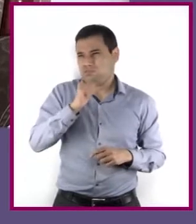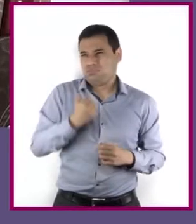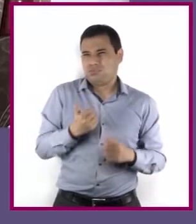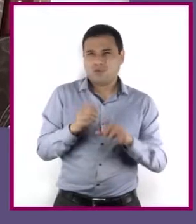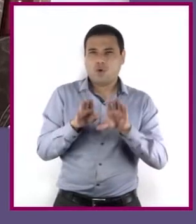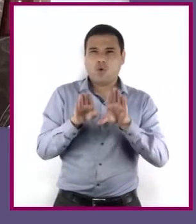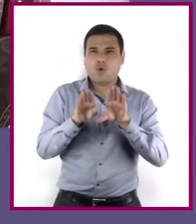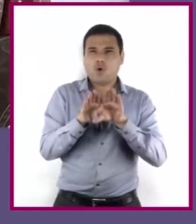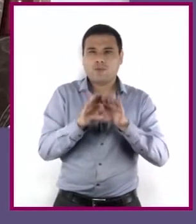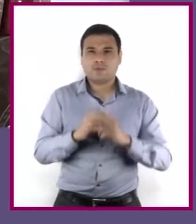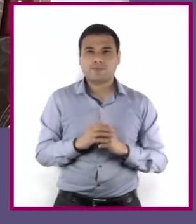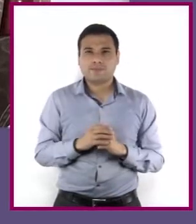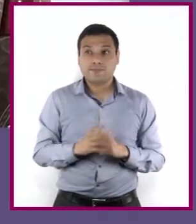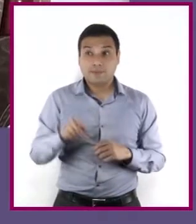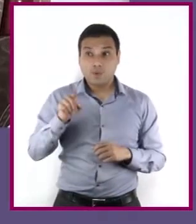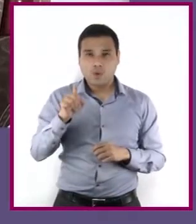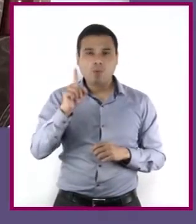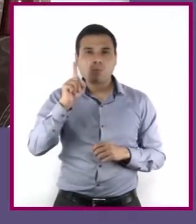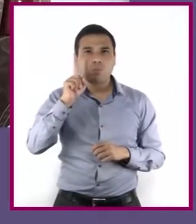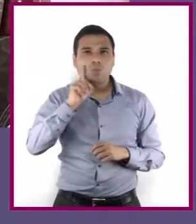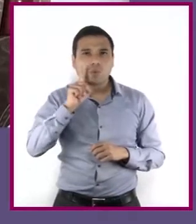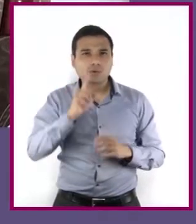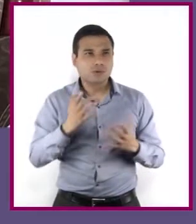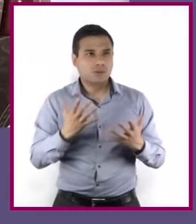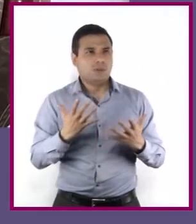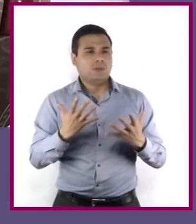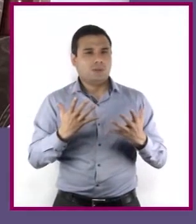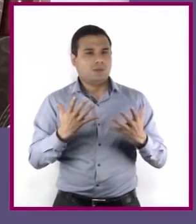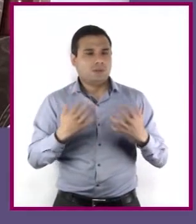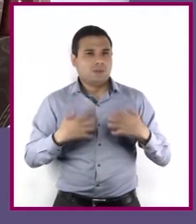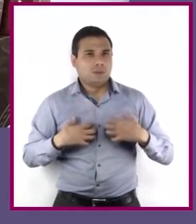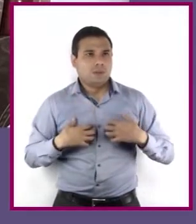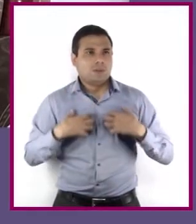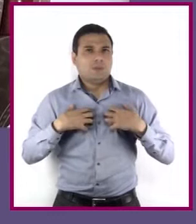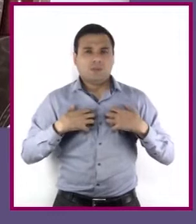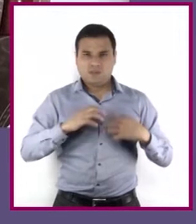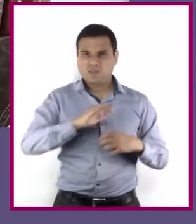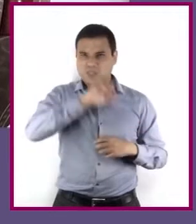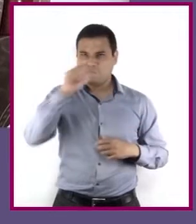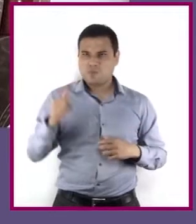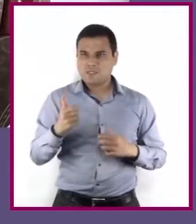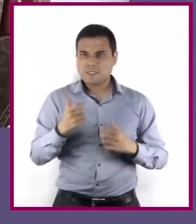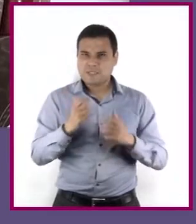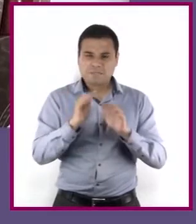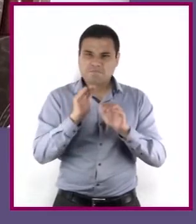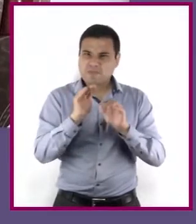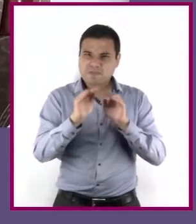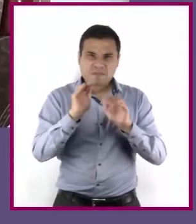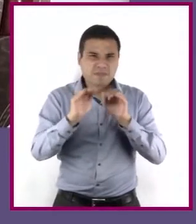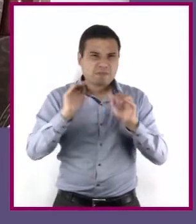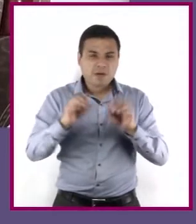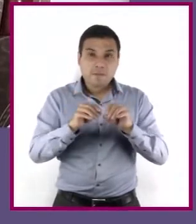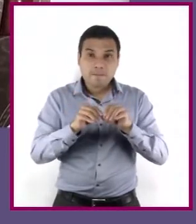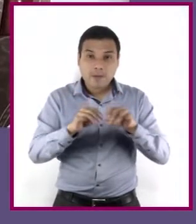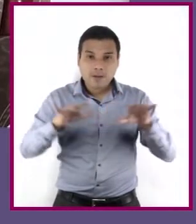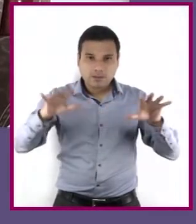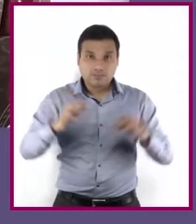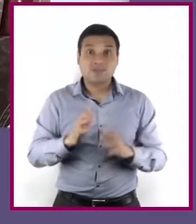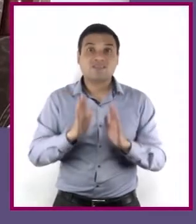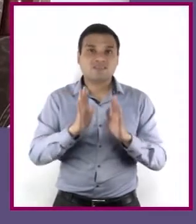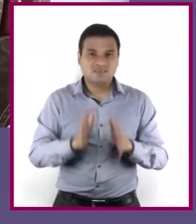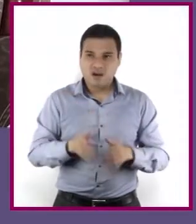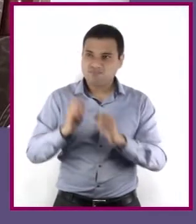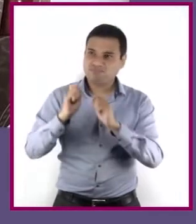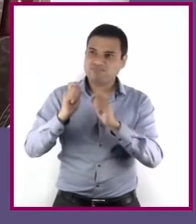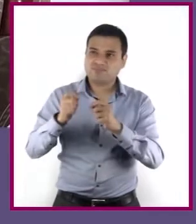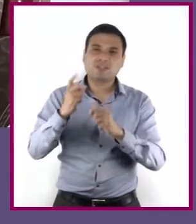Sin embargo, su voz y su grito se escucharon en las tribunas más altas y llegó a ser diputada y la